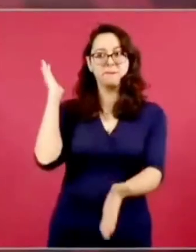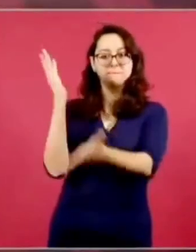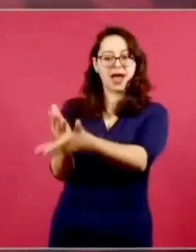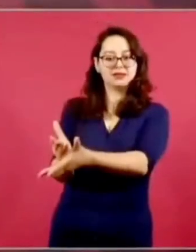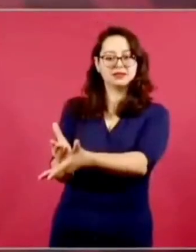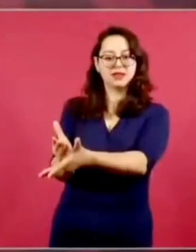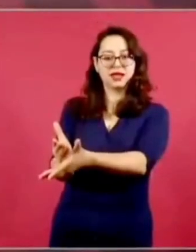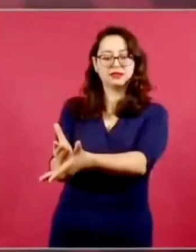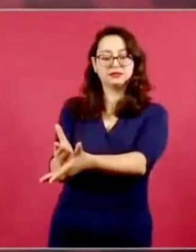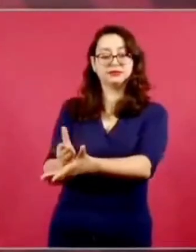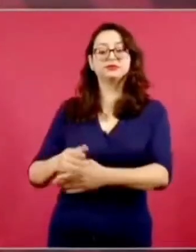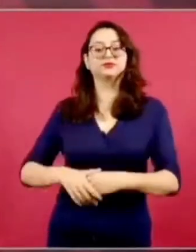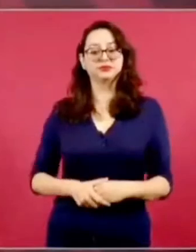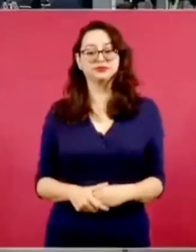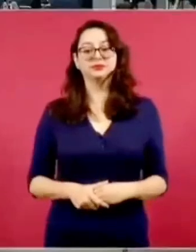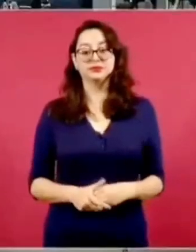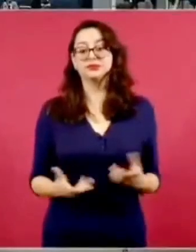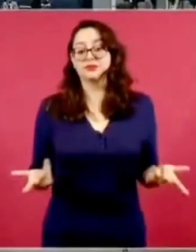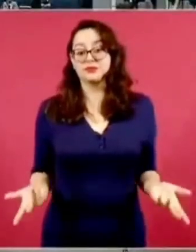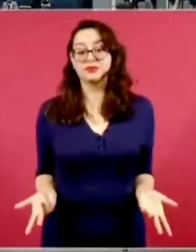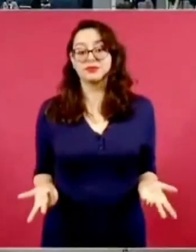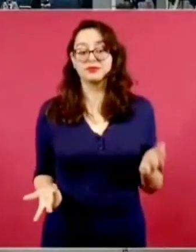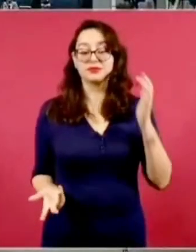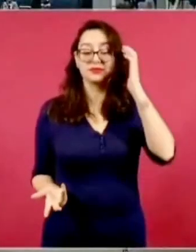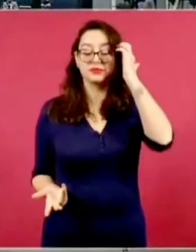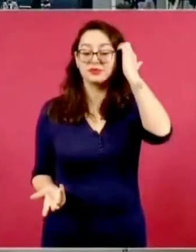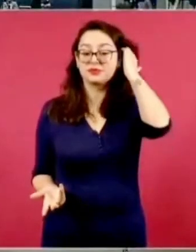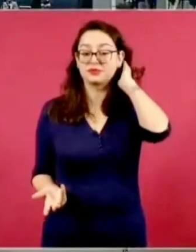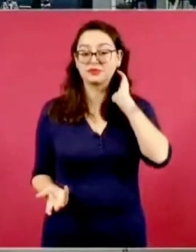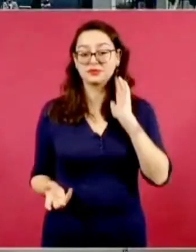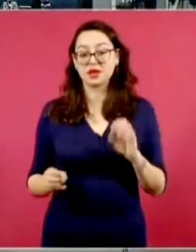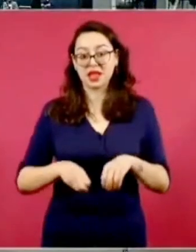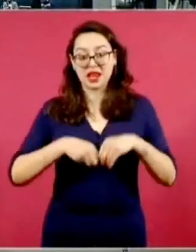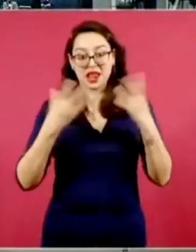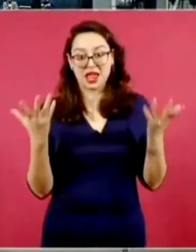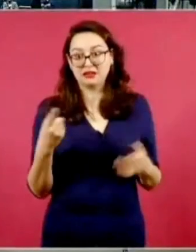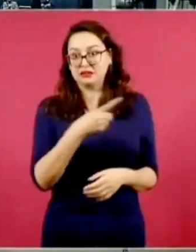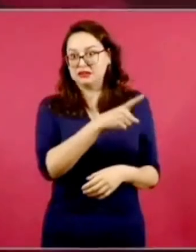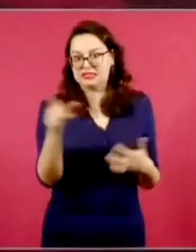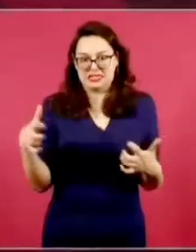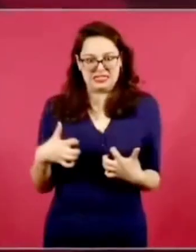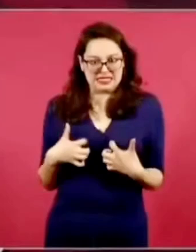Entonces van a hablar porque, pues, además